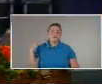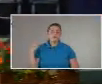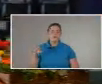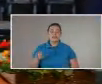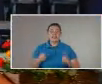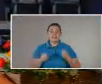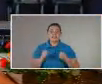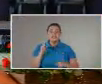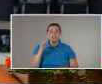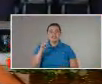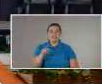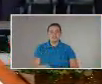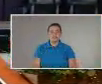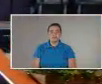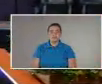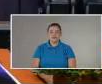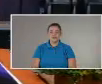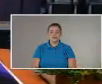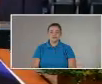para hacer eso?